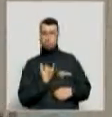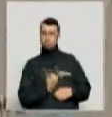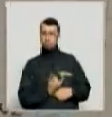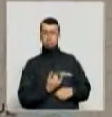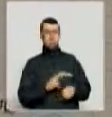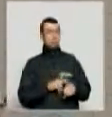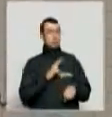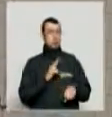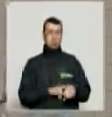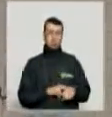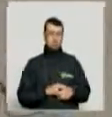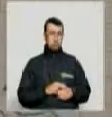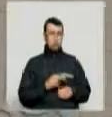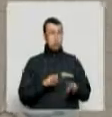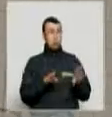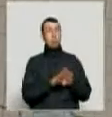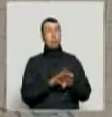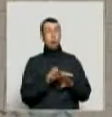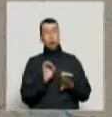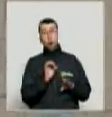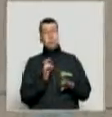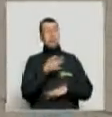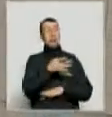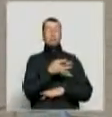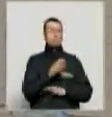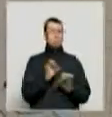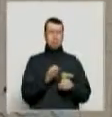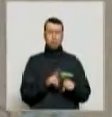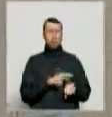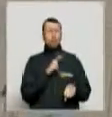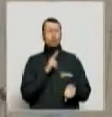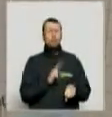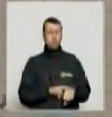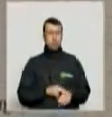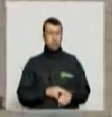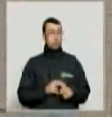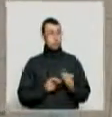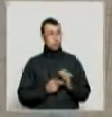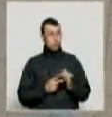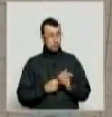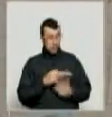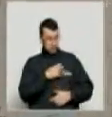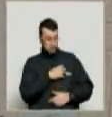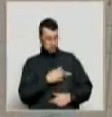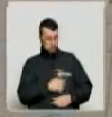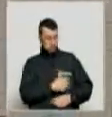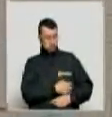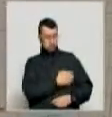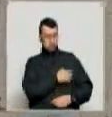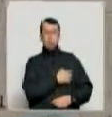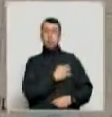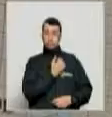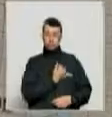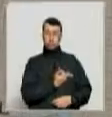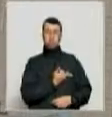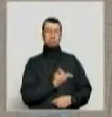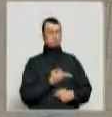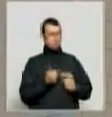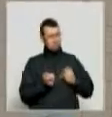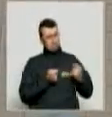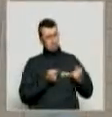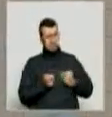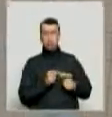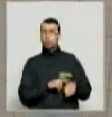está ensanchado ni tampoco más delgado de lo normal, lo que quiere decir que las células miocárdicas están sanas y que transmiten muy bien la conducción